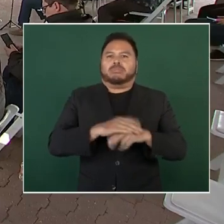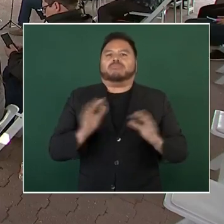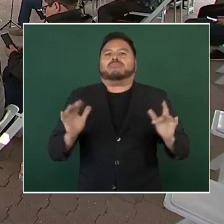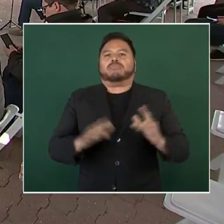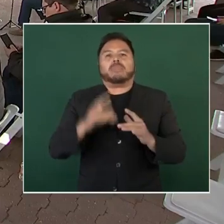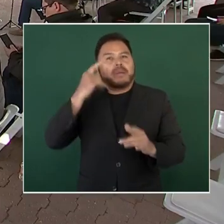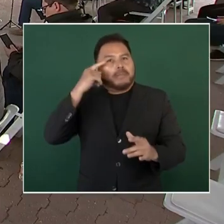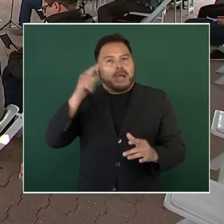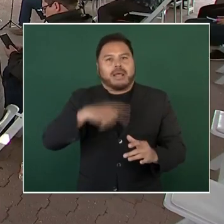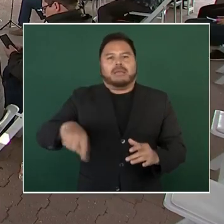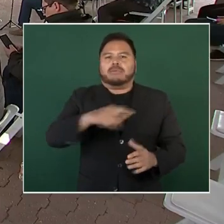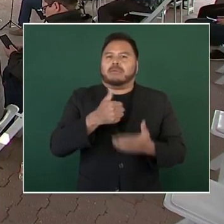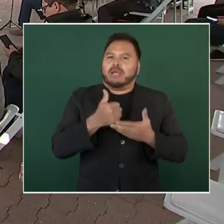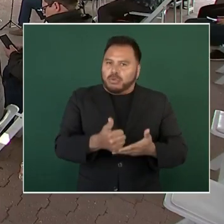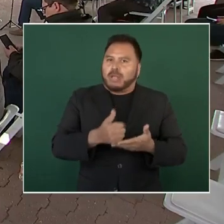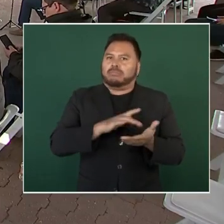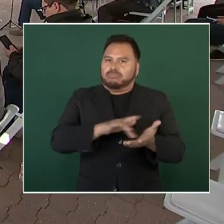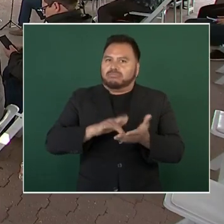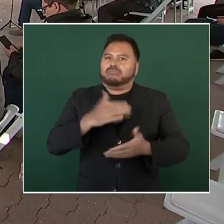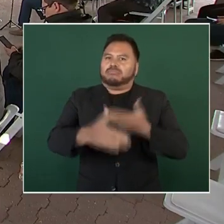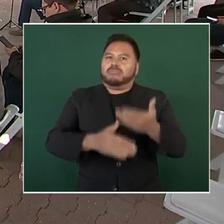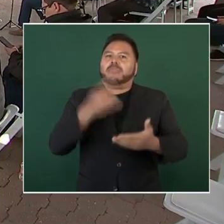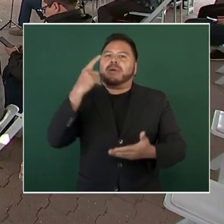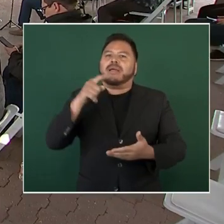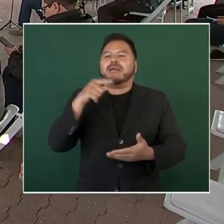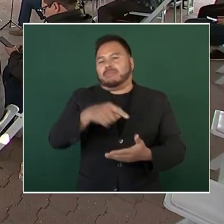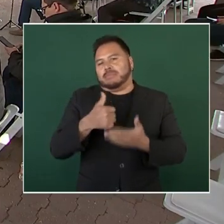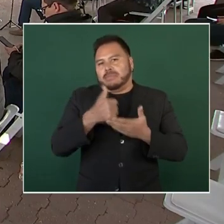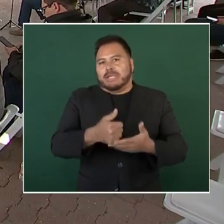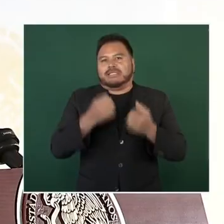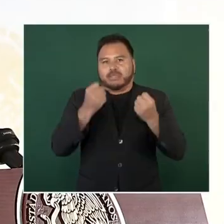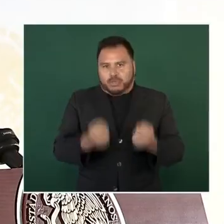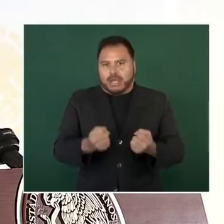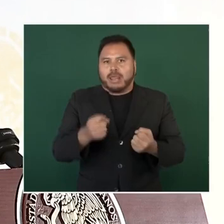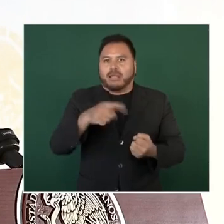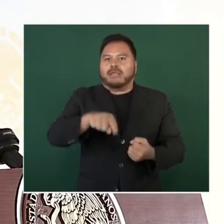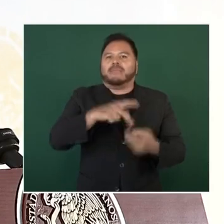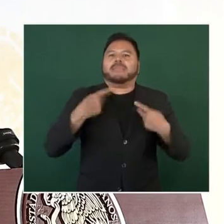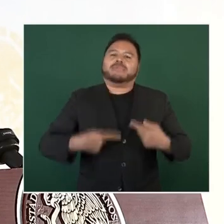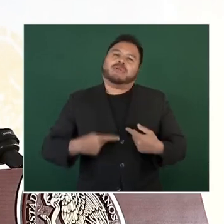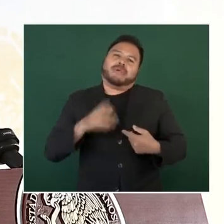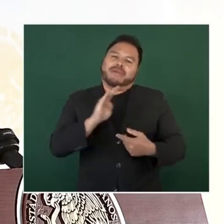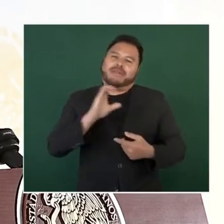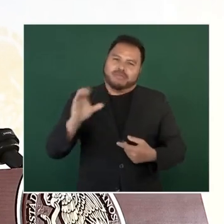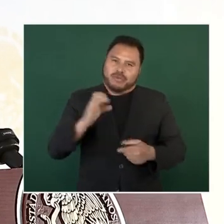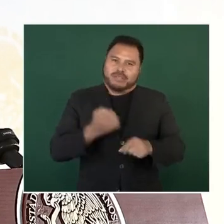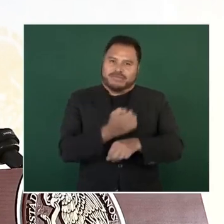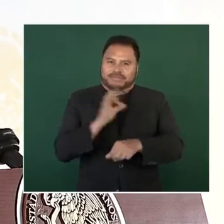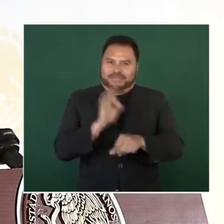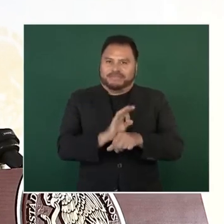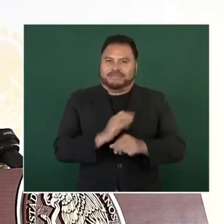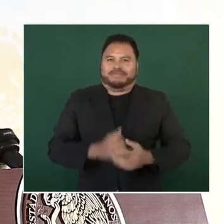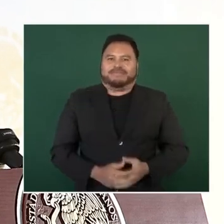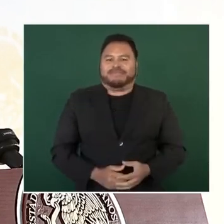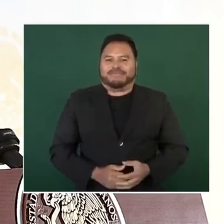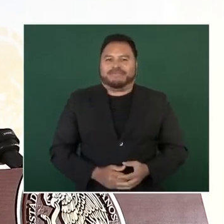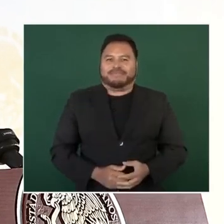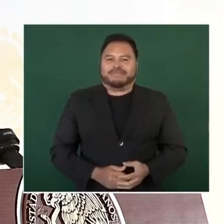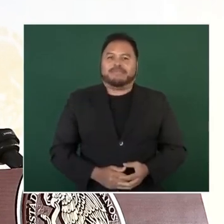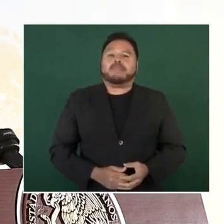para colaborar con la seguridad de los ciudadanos aquí en el estado. Sobre